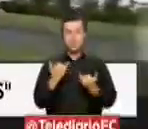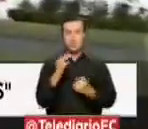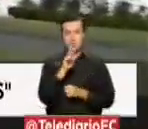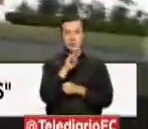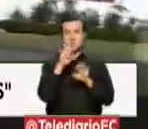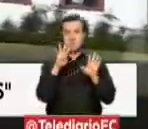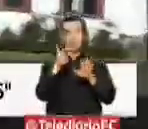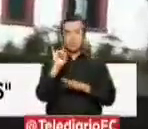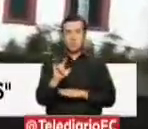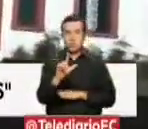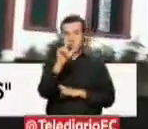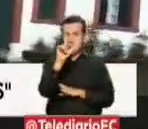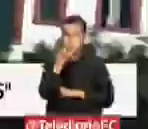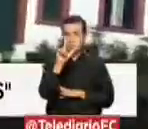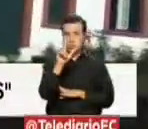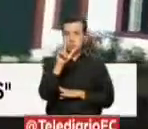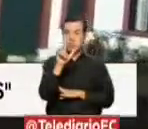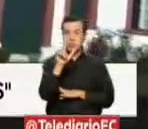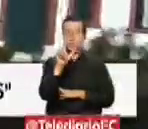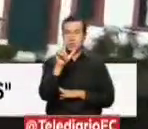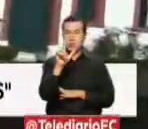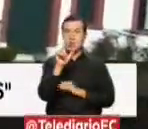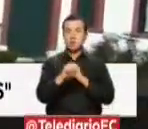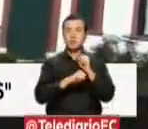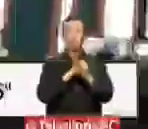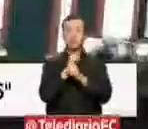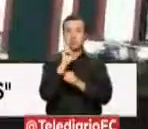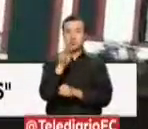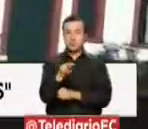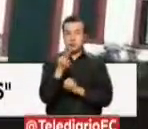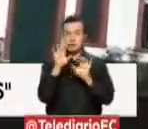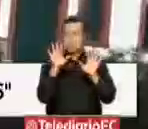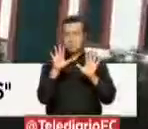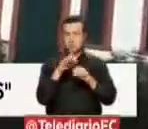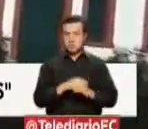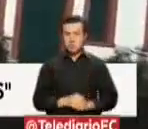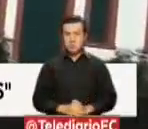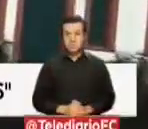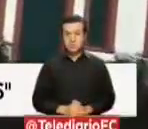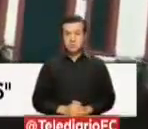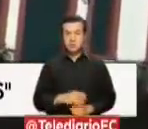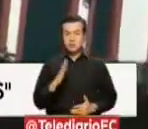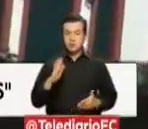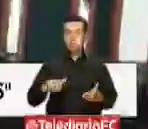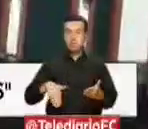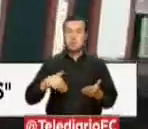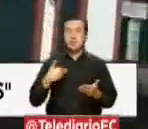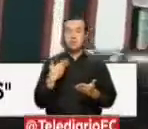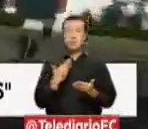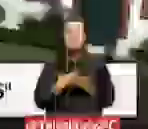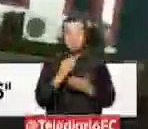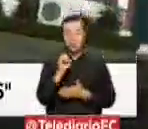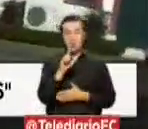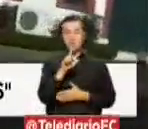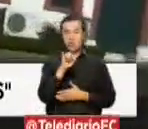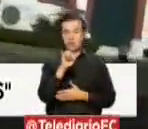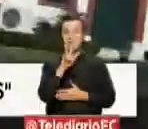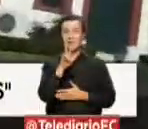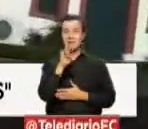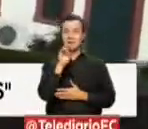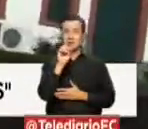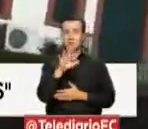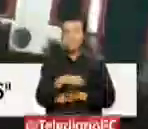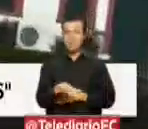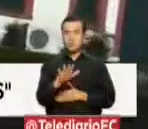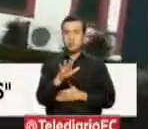29 de julio del 2010, vinimos a Olivos,